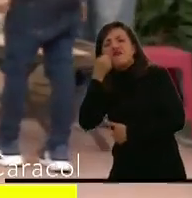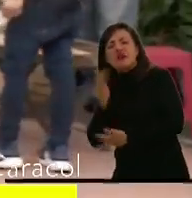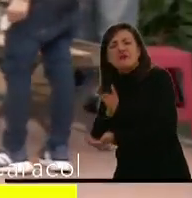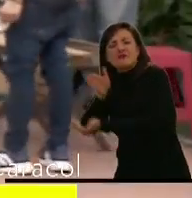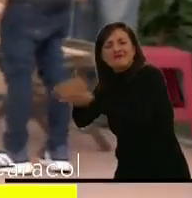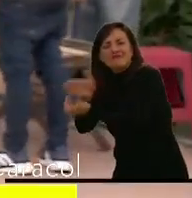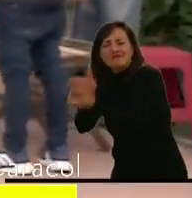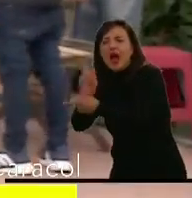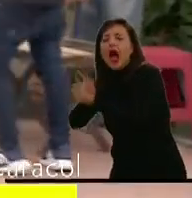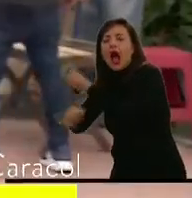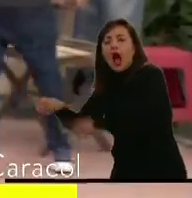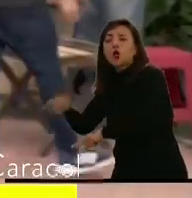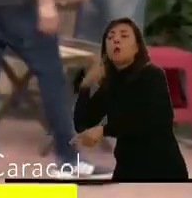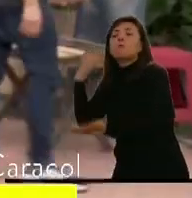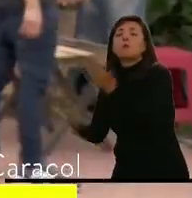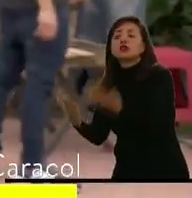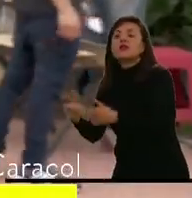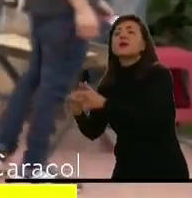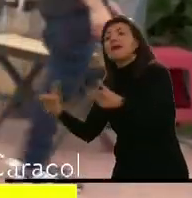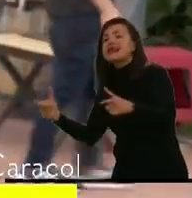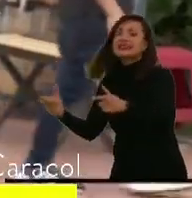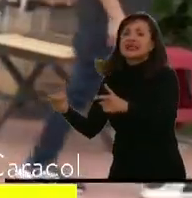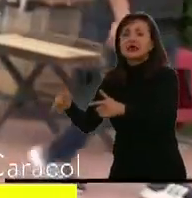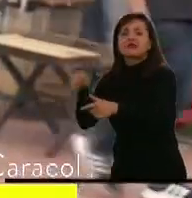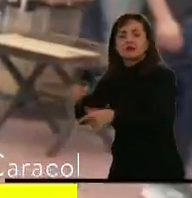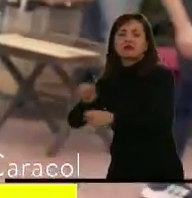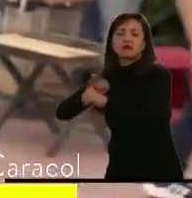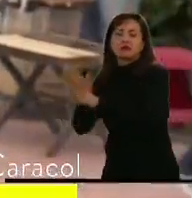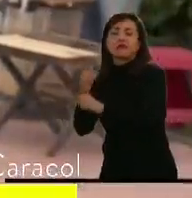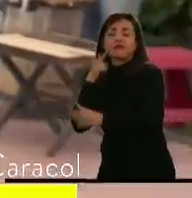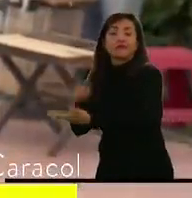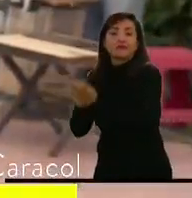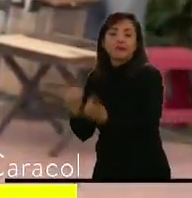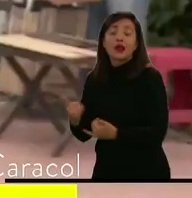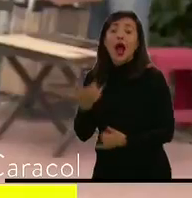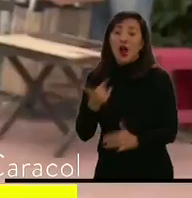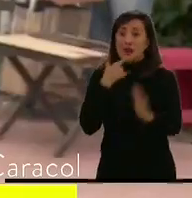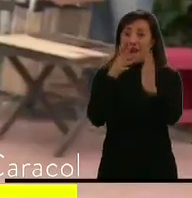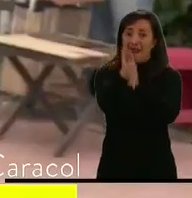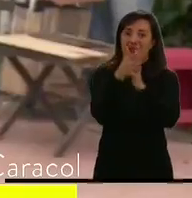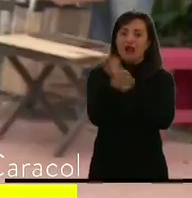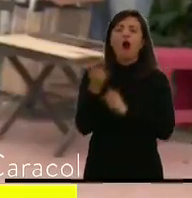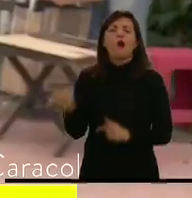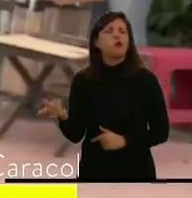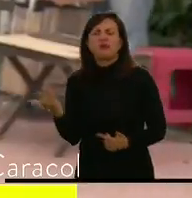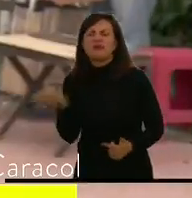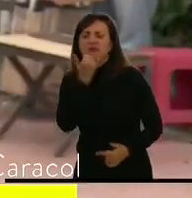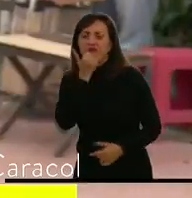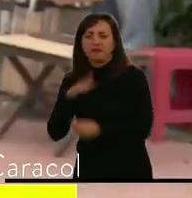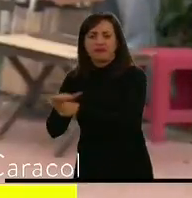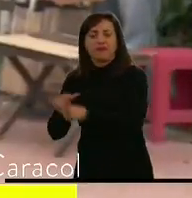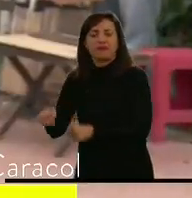si probablemente haya más contagiados de COVID-19 hasta el momento. En el siguiente informe les contamos qué